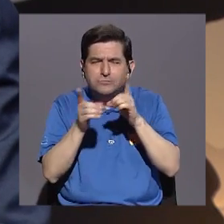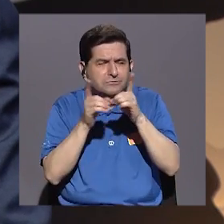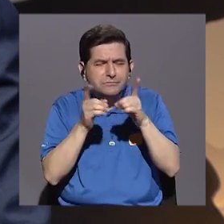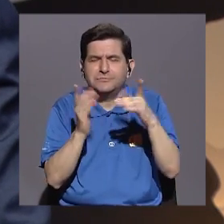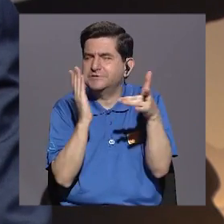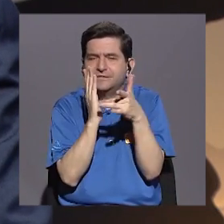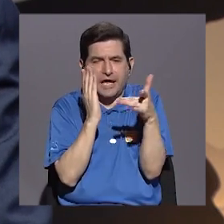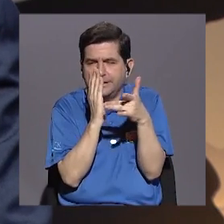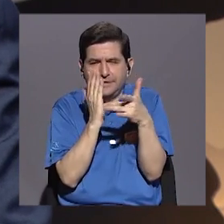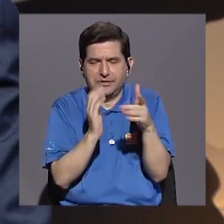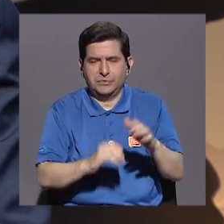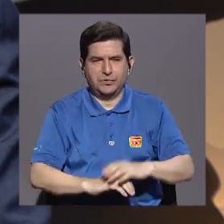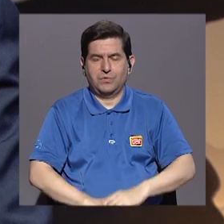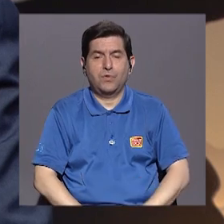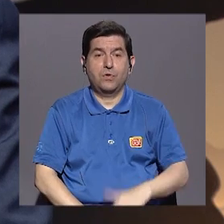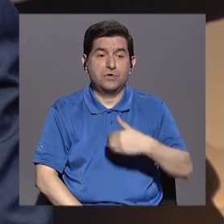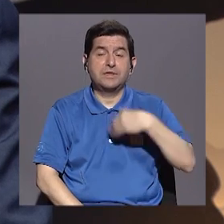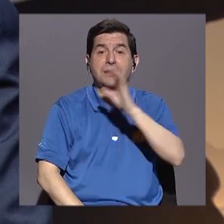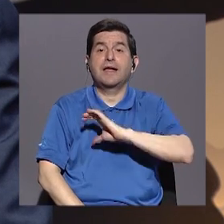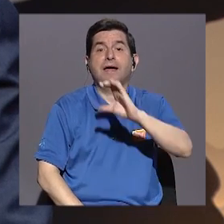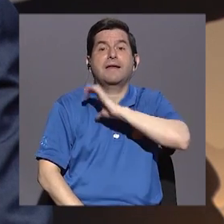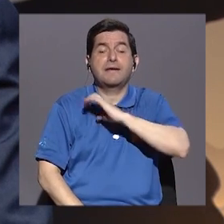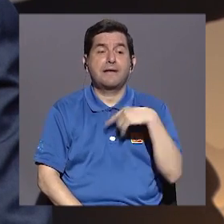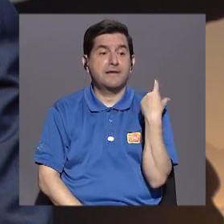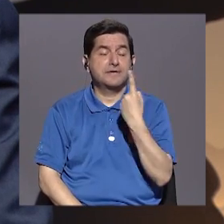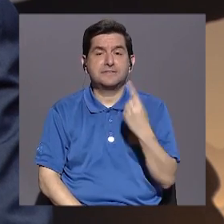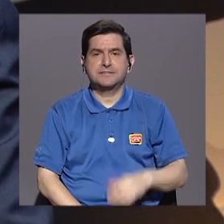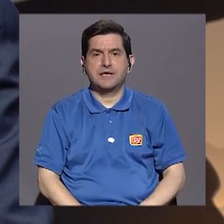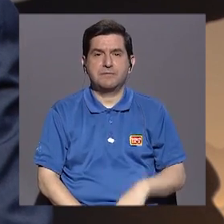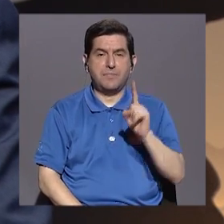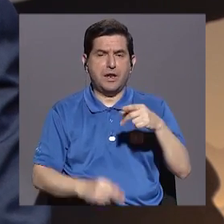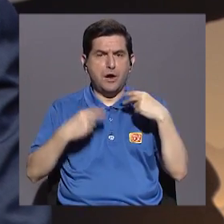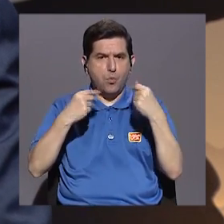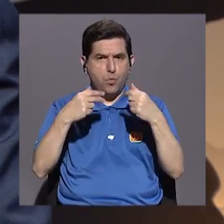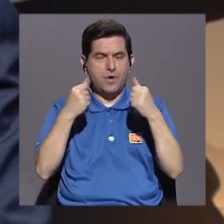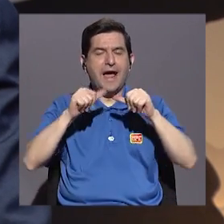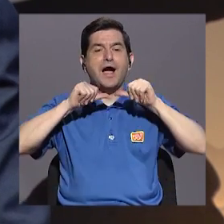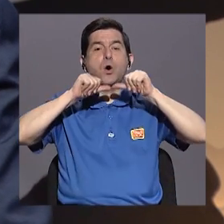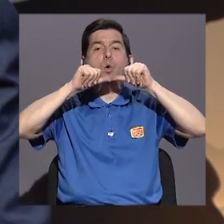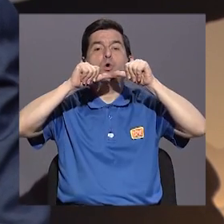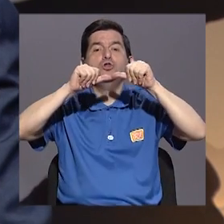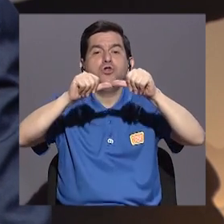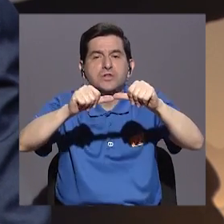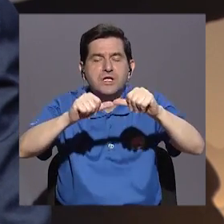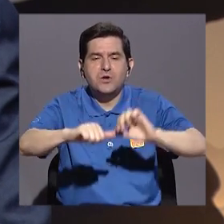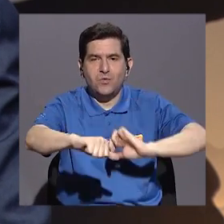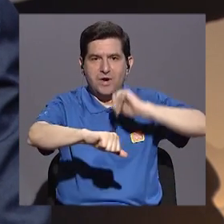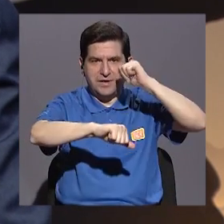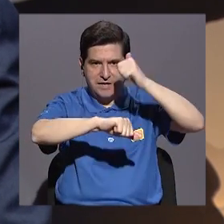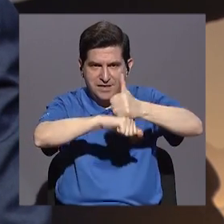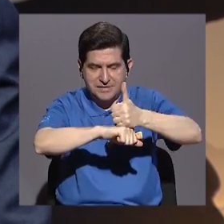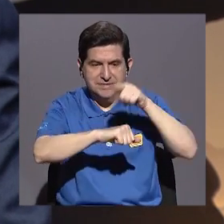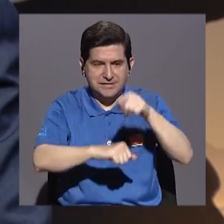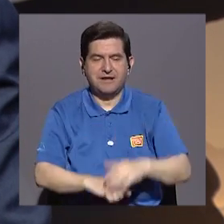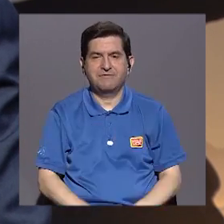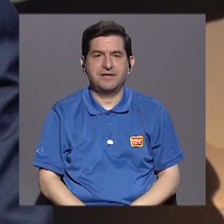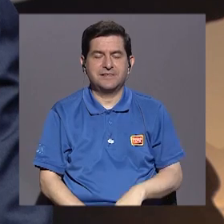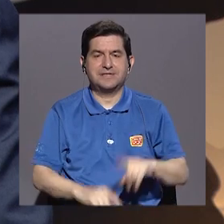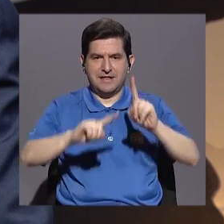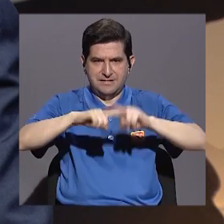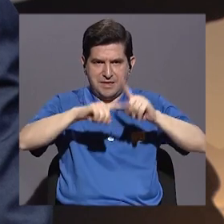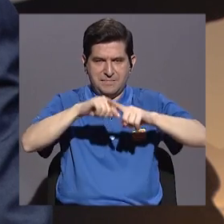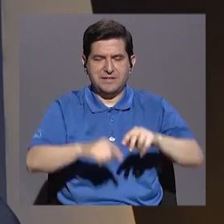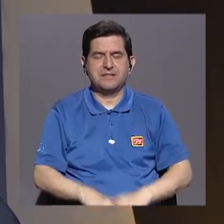técnico y tiene la particularidad que siempre gira a una velocidad constante definida por la frecuencia en la cual se alimenta